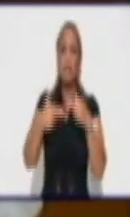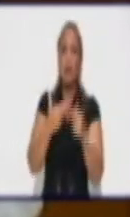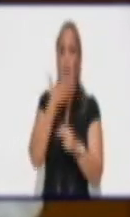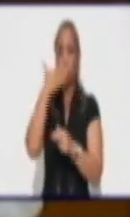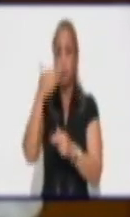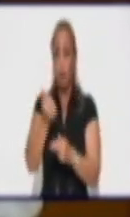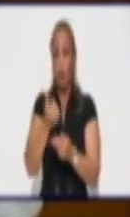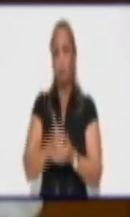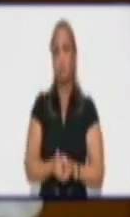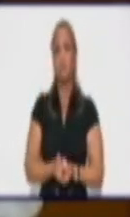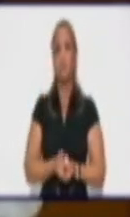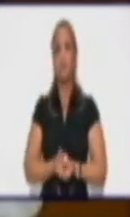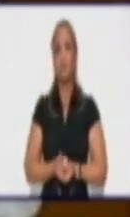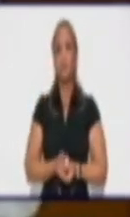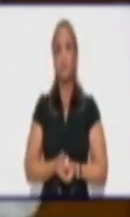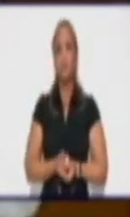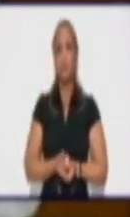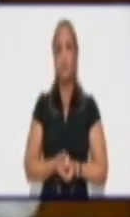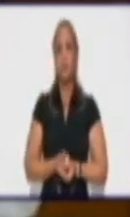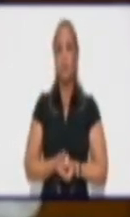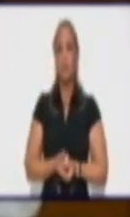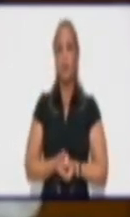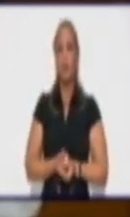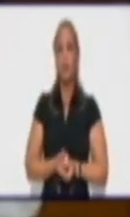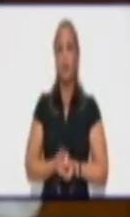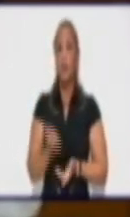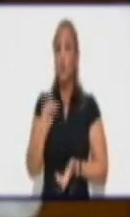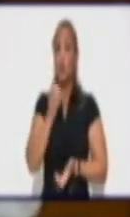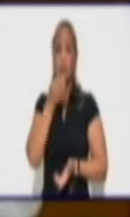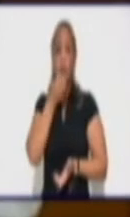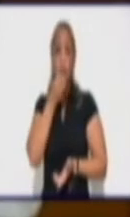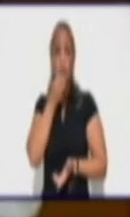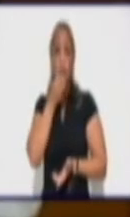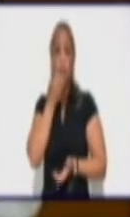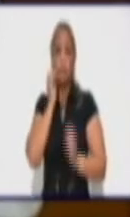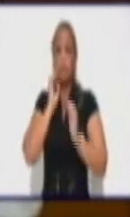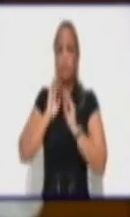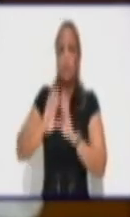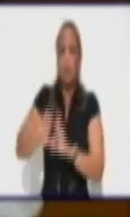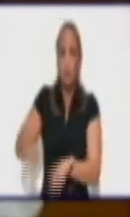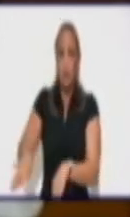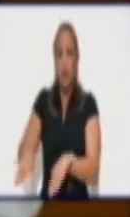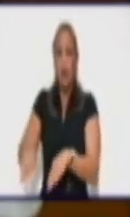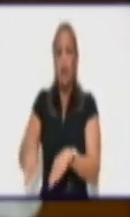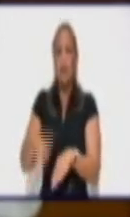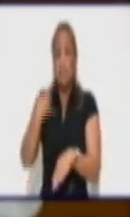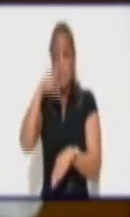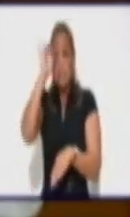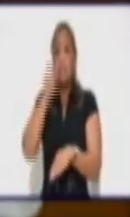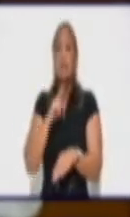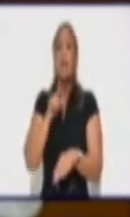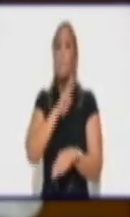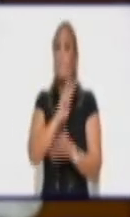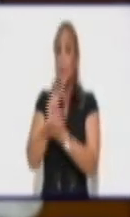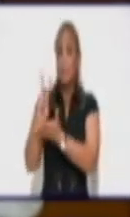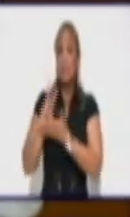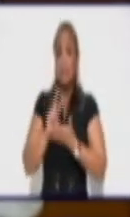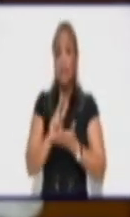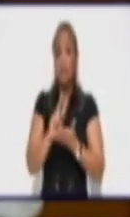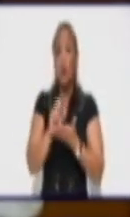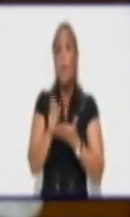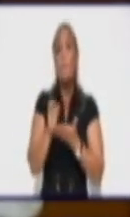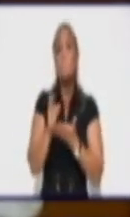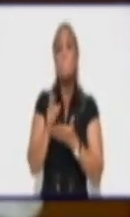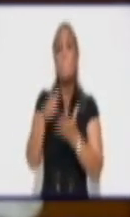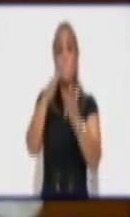respeto no se puede descuidar y tenemos que seguir vamos a seguir visitando barrios todos lo conocen en el